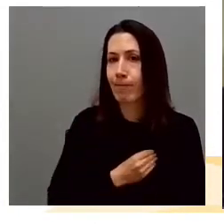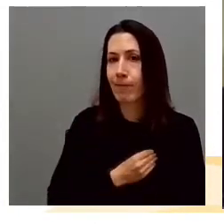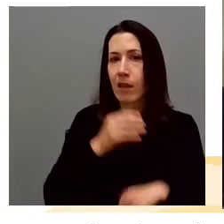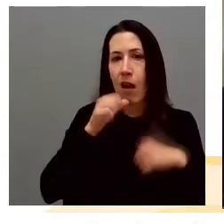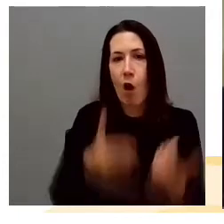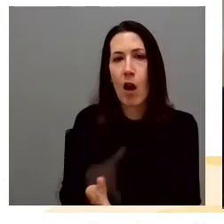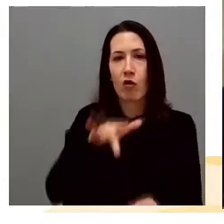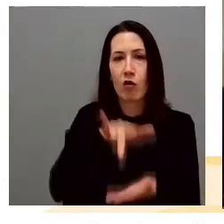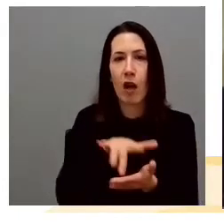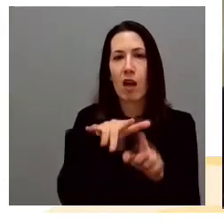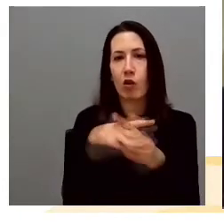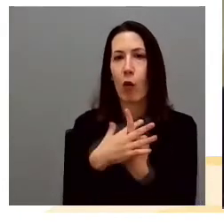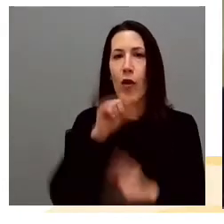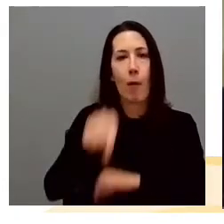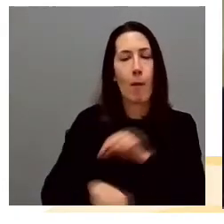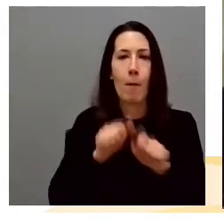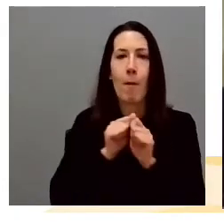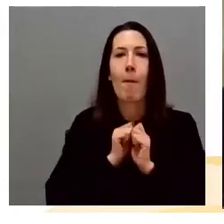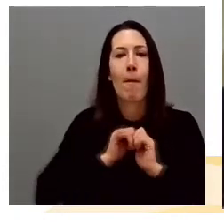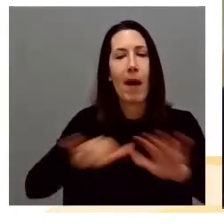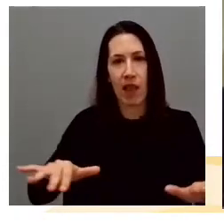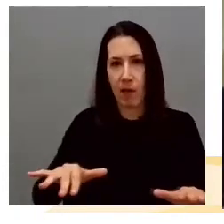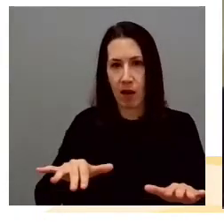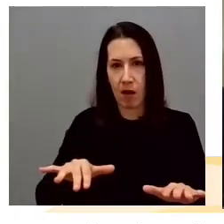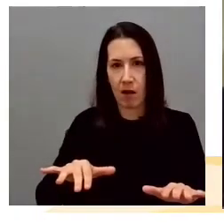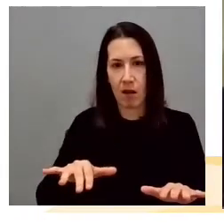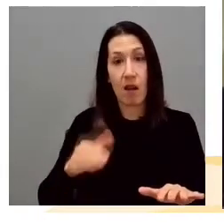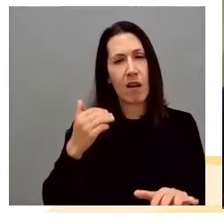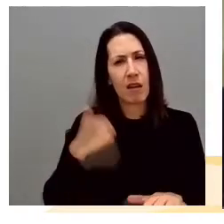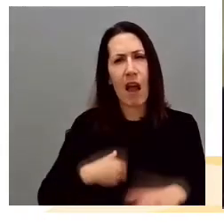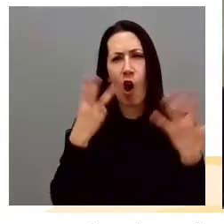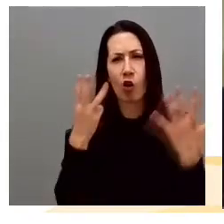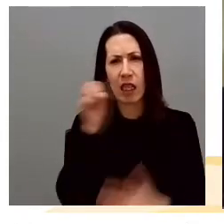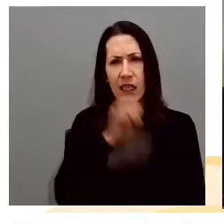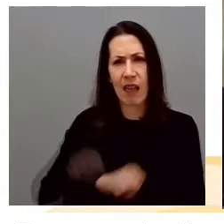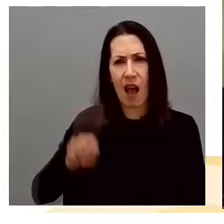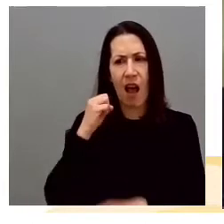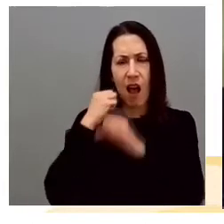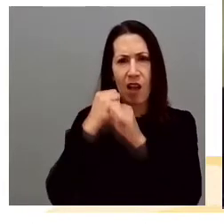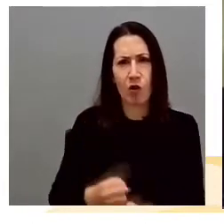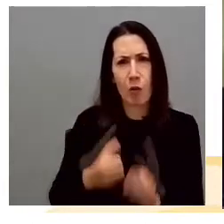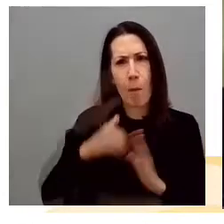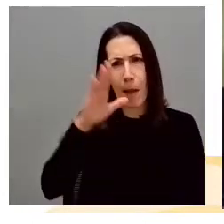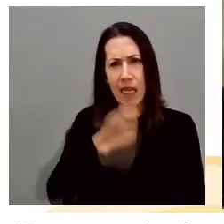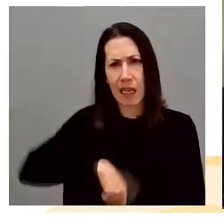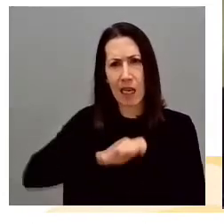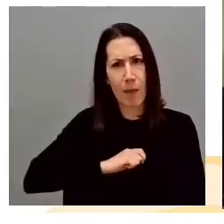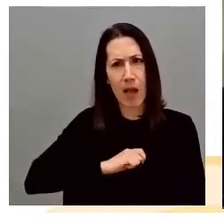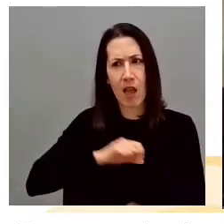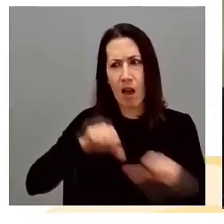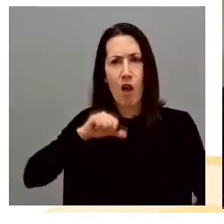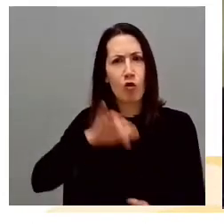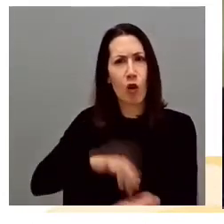ha ocurrido lo que jamás había ocurrido en más de 80 años de historia en nuestro país.